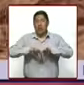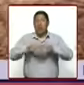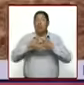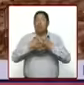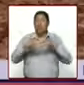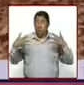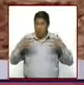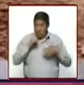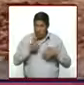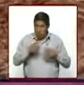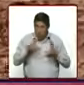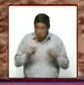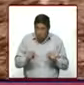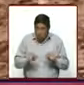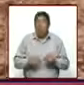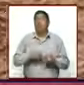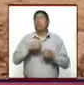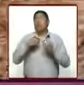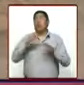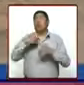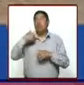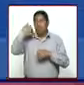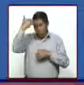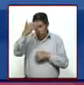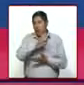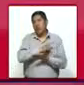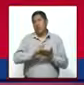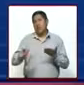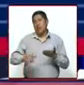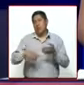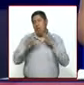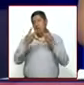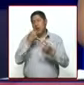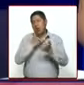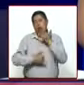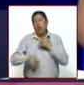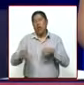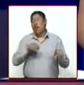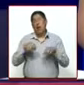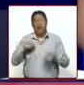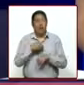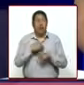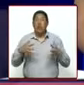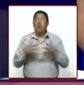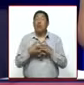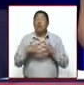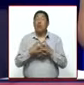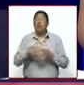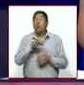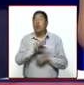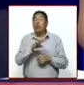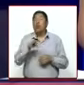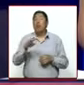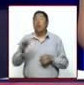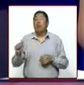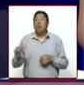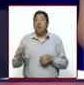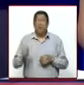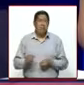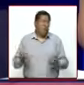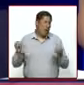mañana. Vamos a hacer una reunión en el transcurso de la otra semana y de una vez ver qué hacemos. Los bloqueos en el trópico cochabambino se